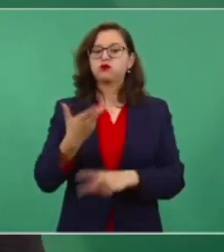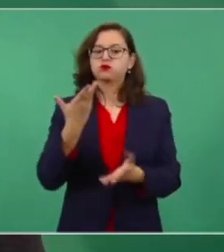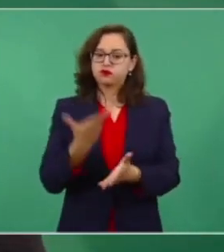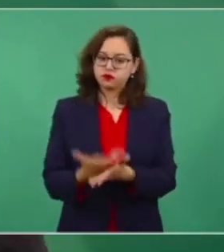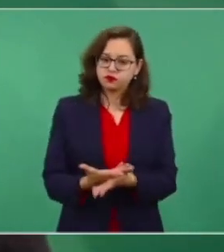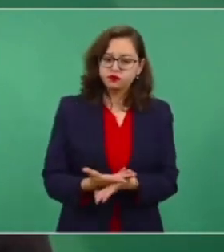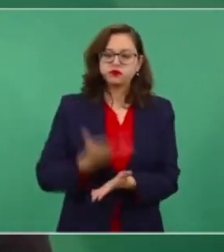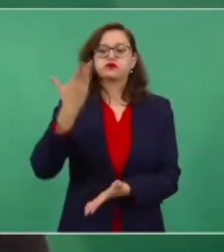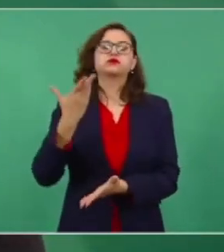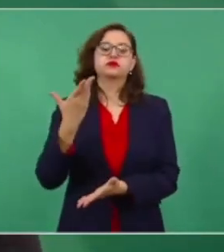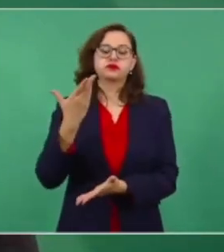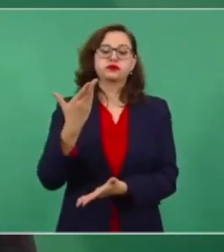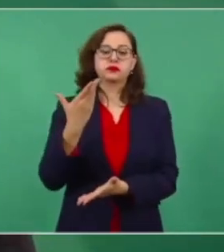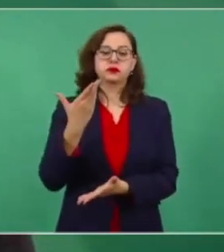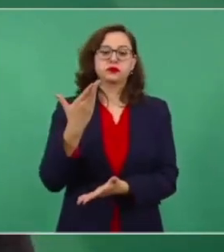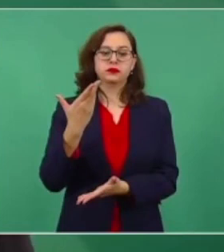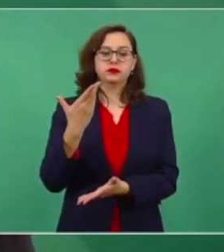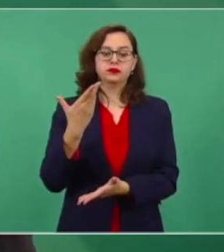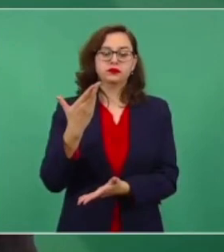presentar